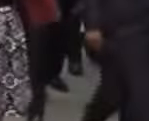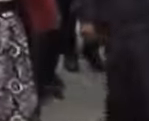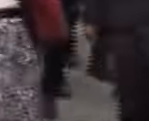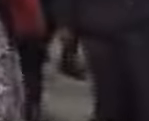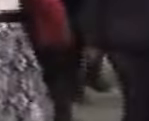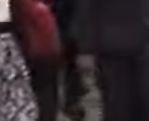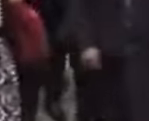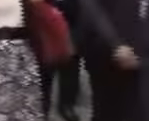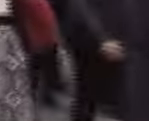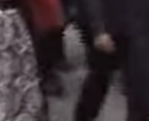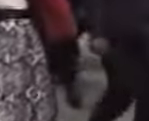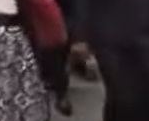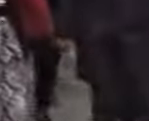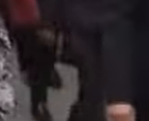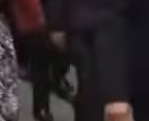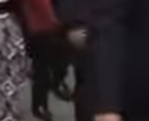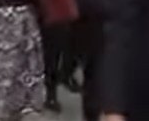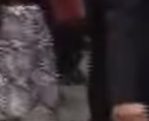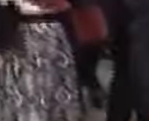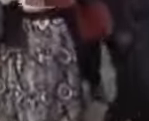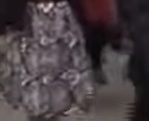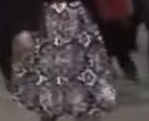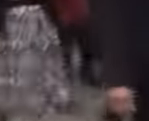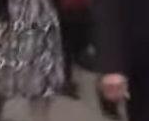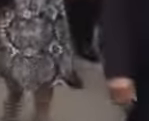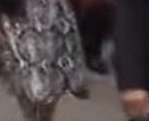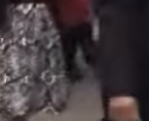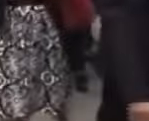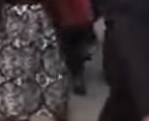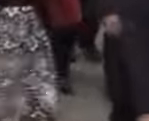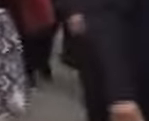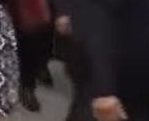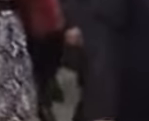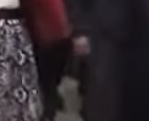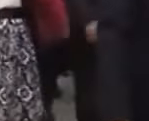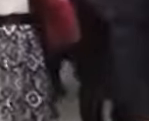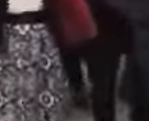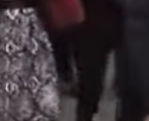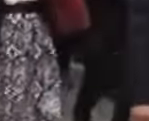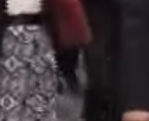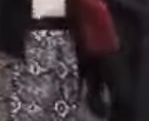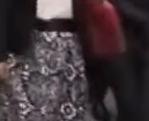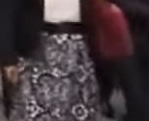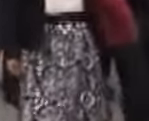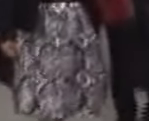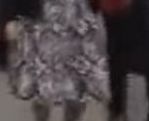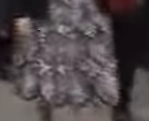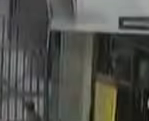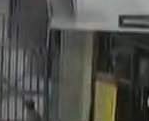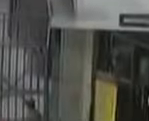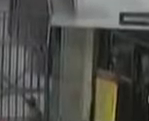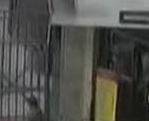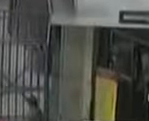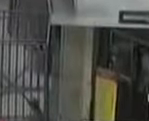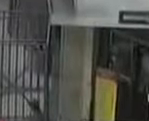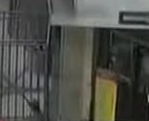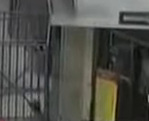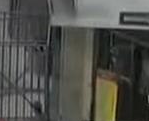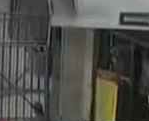Pedro Castillo, lo vimos en las imágenes, salió del Palacio de Gobierno, acompañó a todo el gabinete hasta la